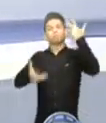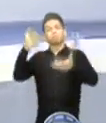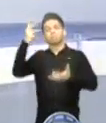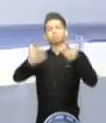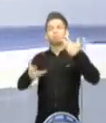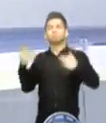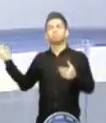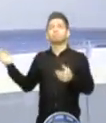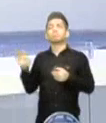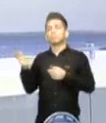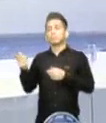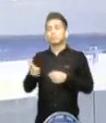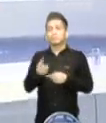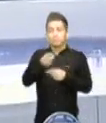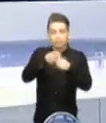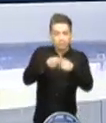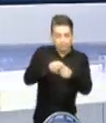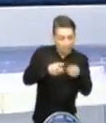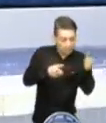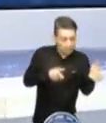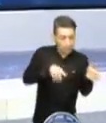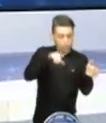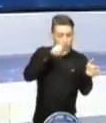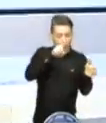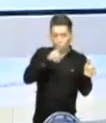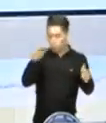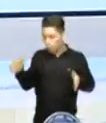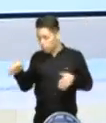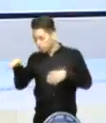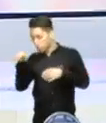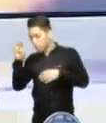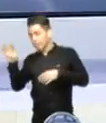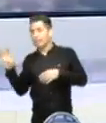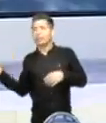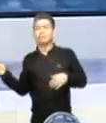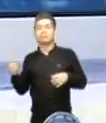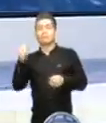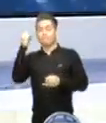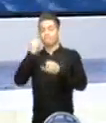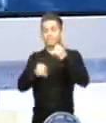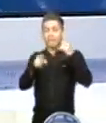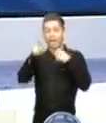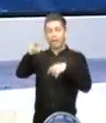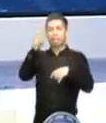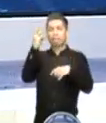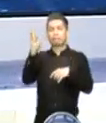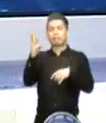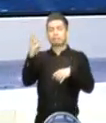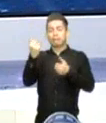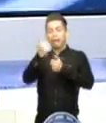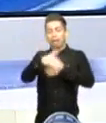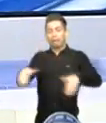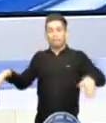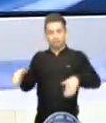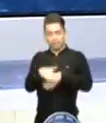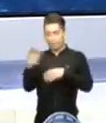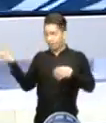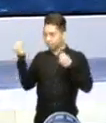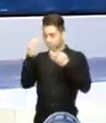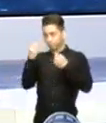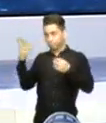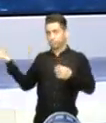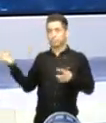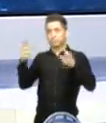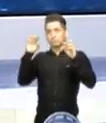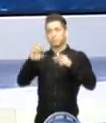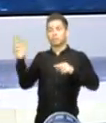entre la zona 1 y zona 3, a la final de la tercera avenida, según lo da a conocer también el intendente de tránsito municipal,